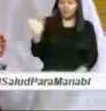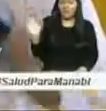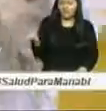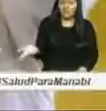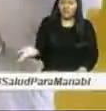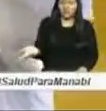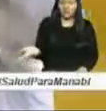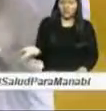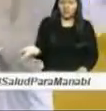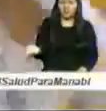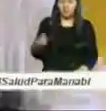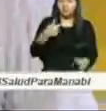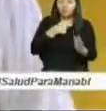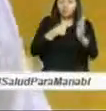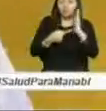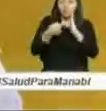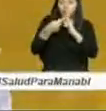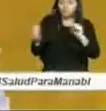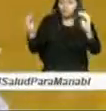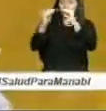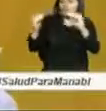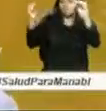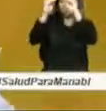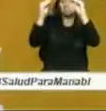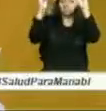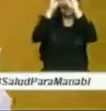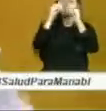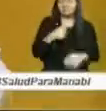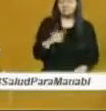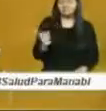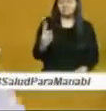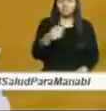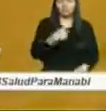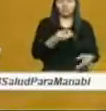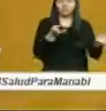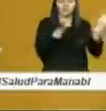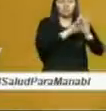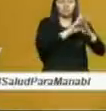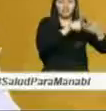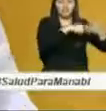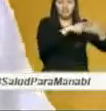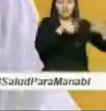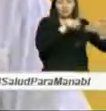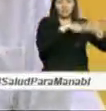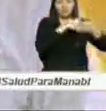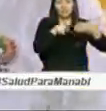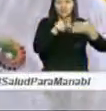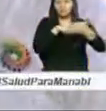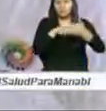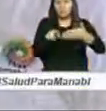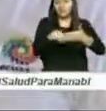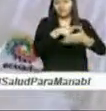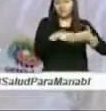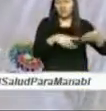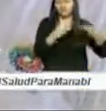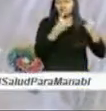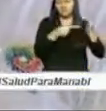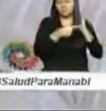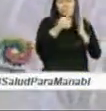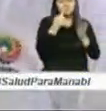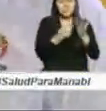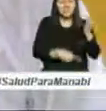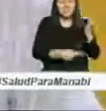hecho les puedo enumerar muchos tributos que han desaparecido, han disminuido, empezando por el impuesto a la renta de las sociedades, de las empresas, que bajó